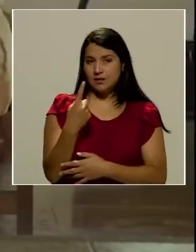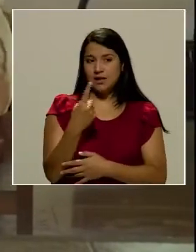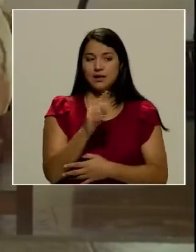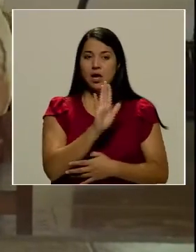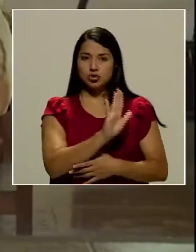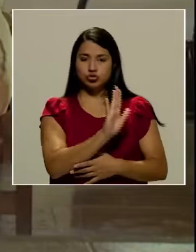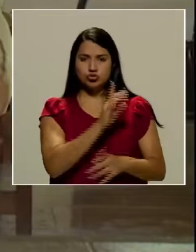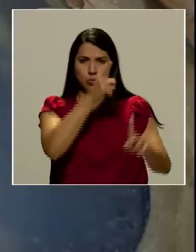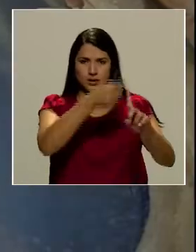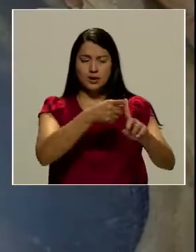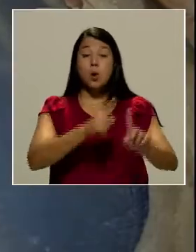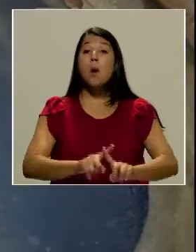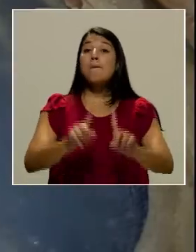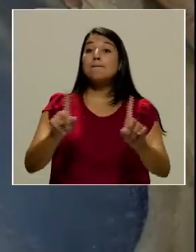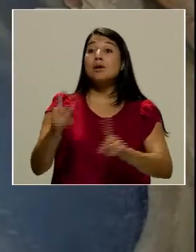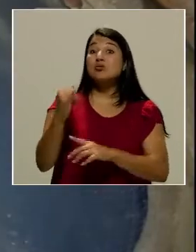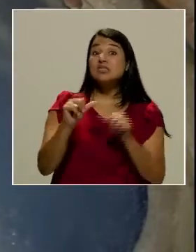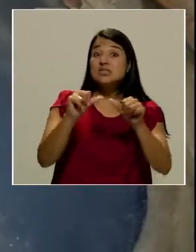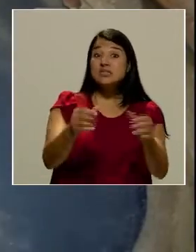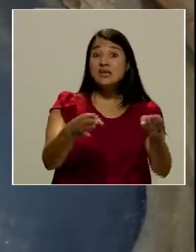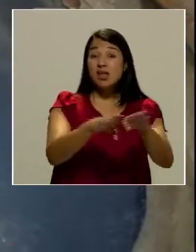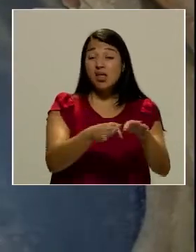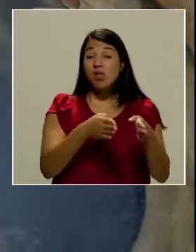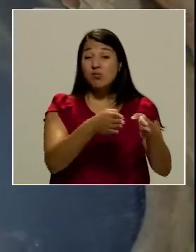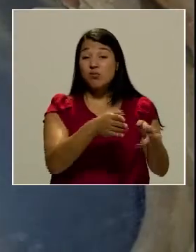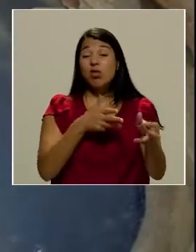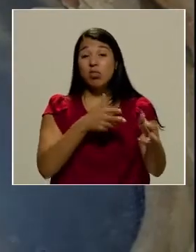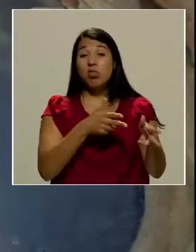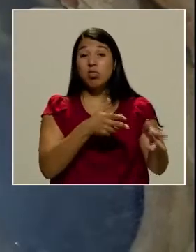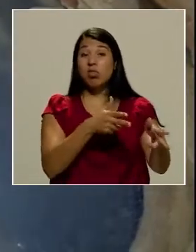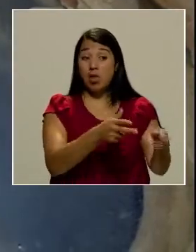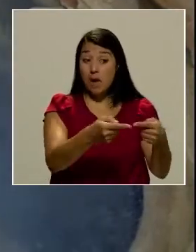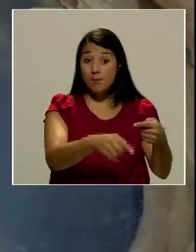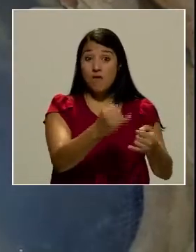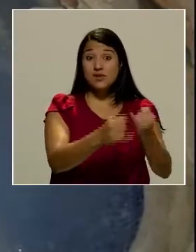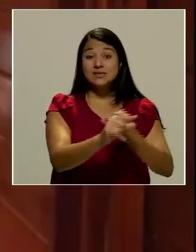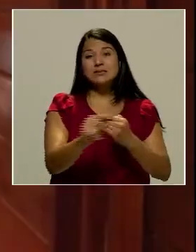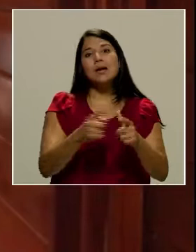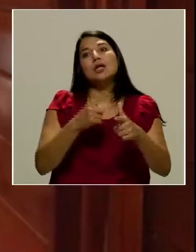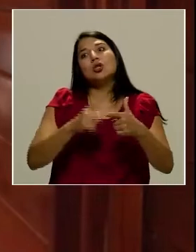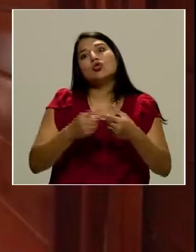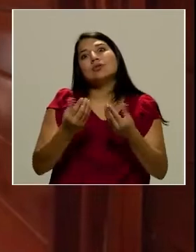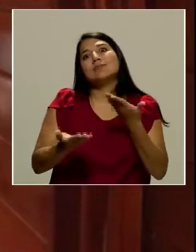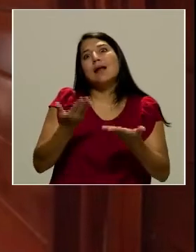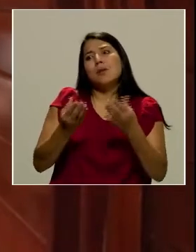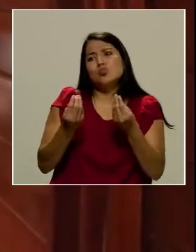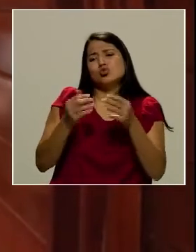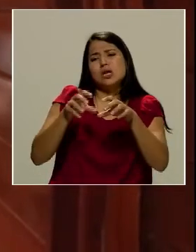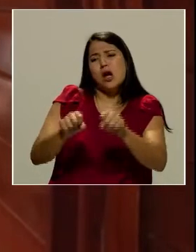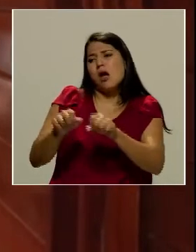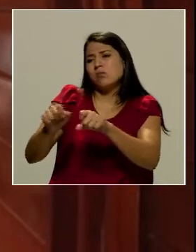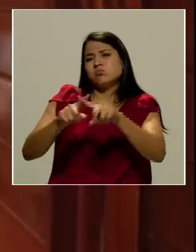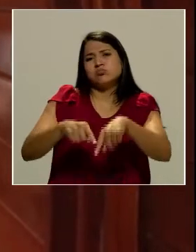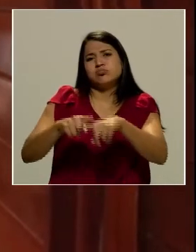han protestado. Sin embargo, de seguir con las manifestaciones en las carreteras el fin de semana, se prevén cancelaciones de reservas y la pérdida